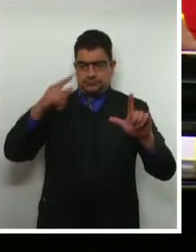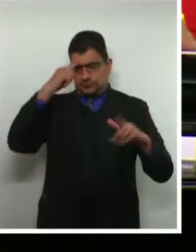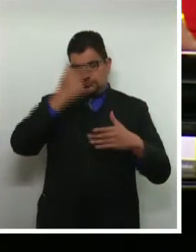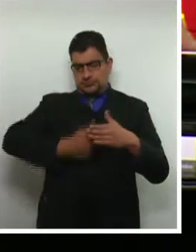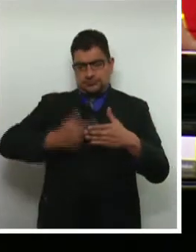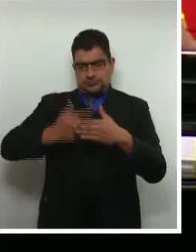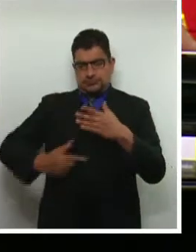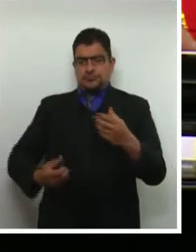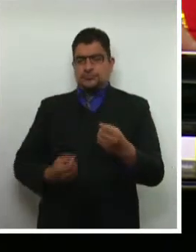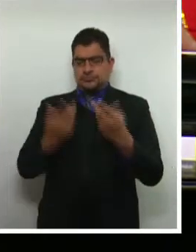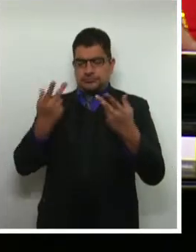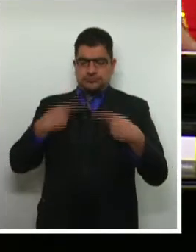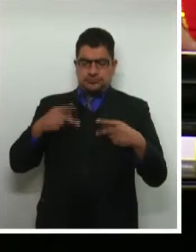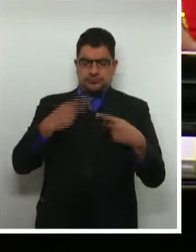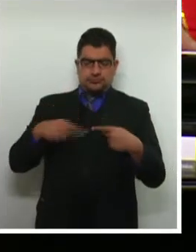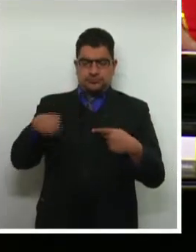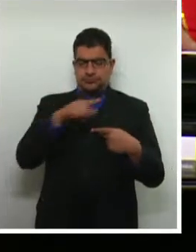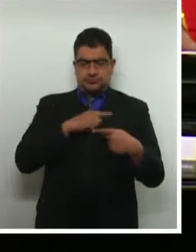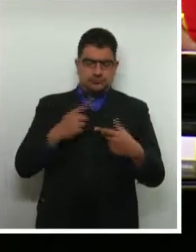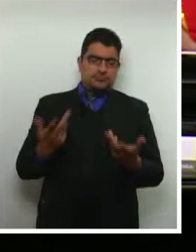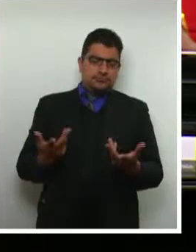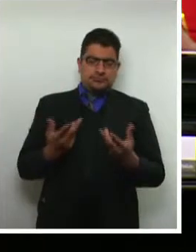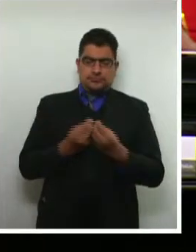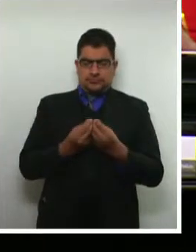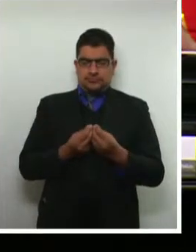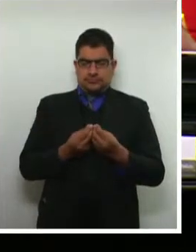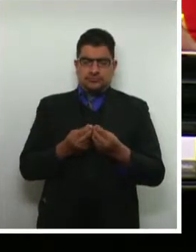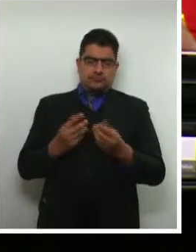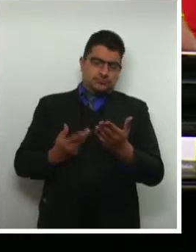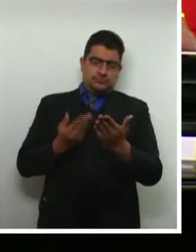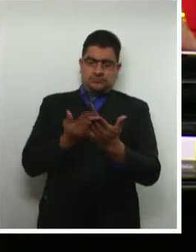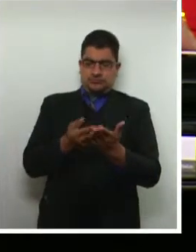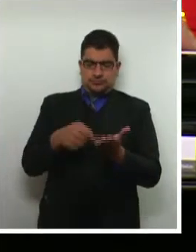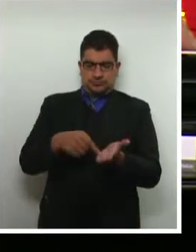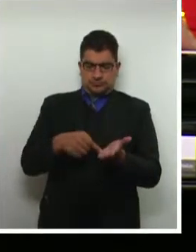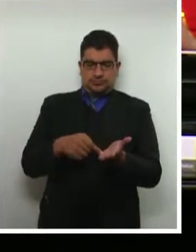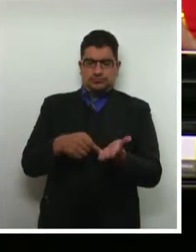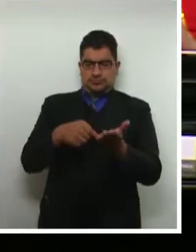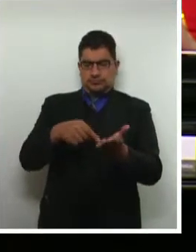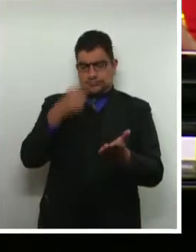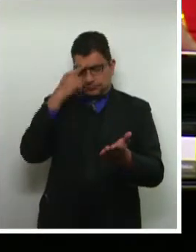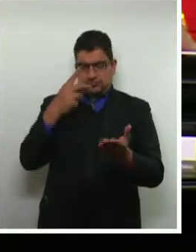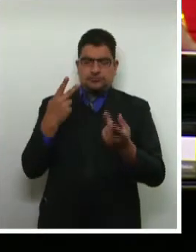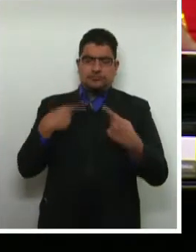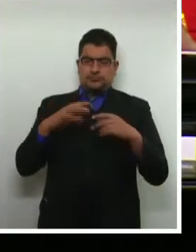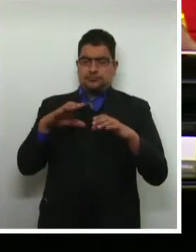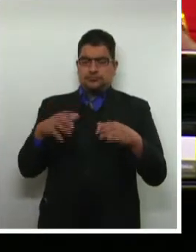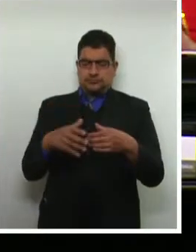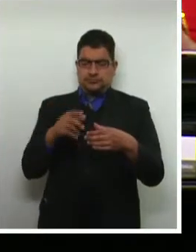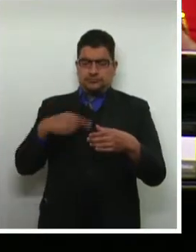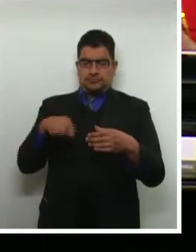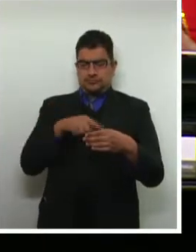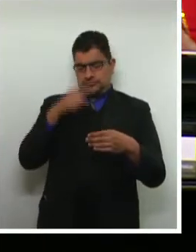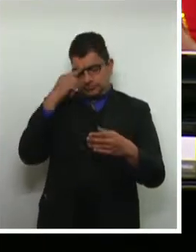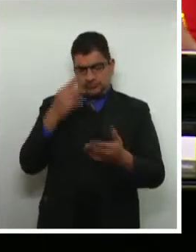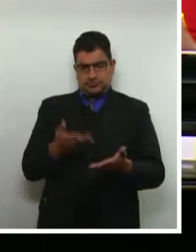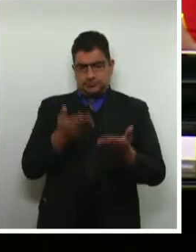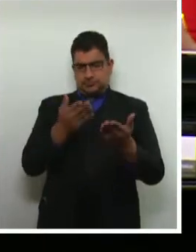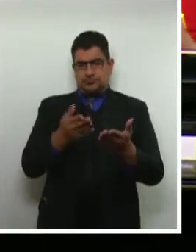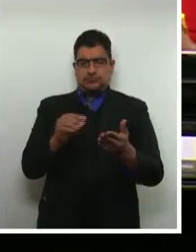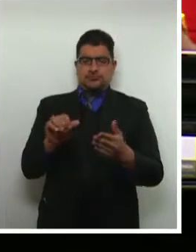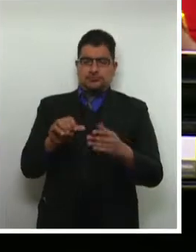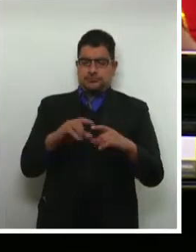la votación nominal respecto de la reserva presentada por la comisión al